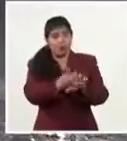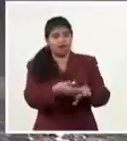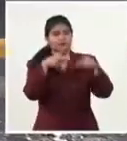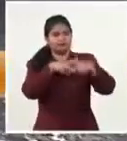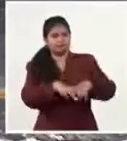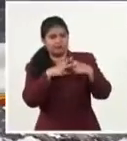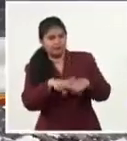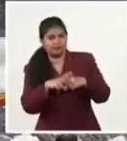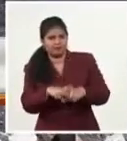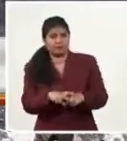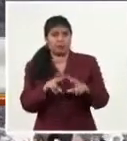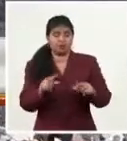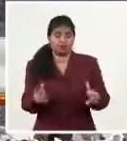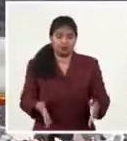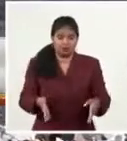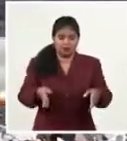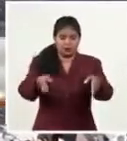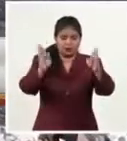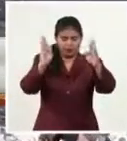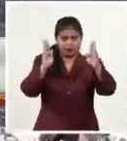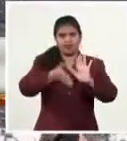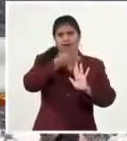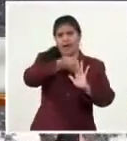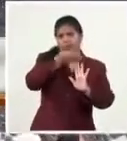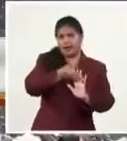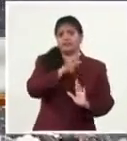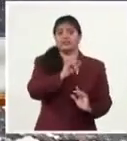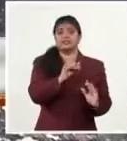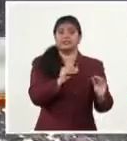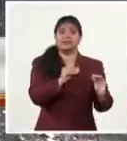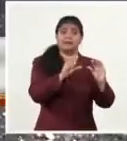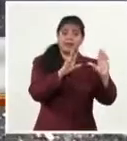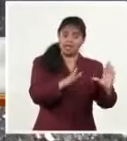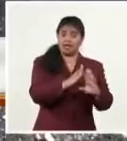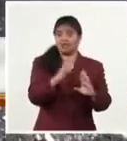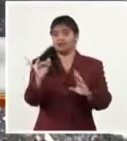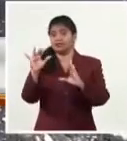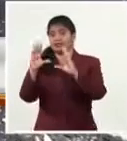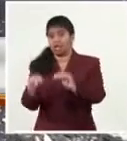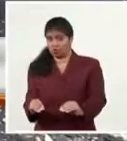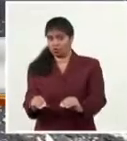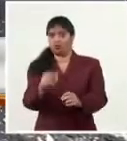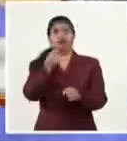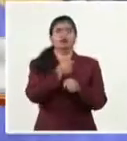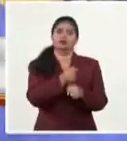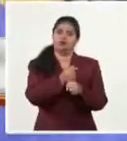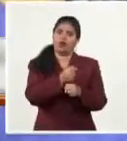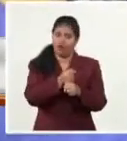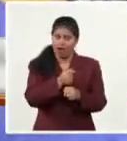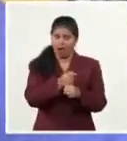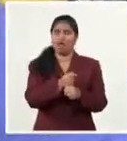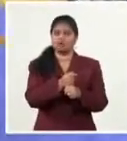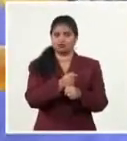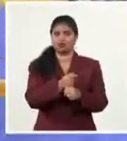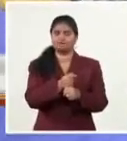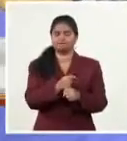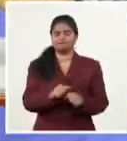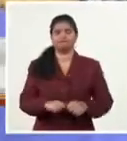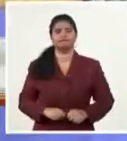7 de la mañana hasta las 7 de la noche. Descansamos media hora de almuerzo y volvemos a ir a la jornada. Porque hay muchas